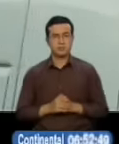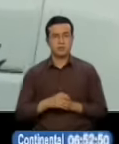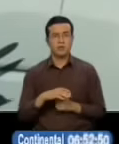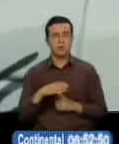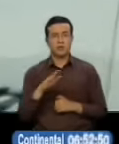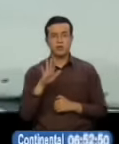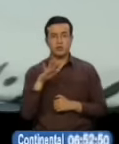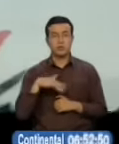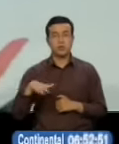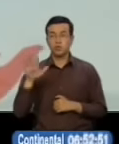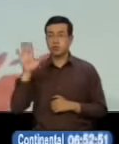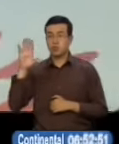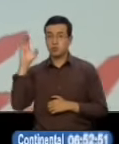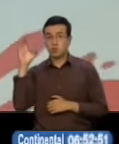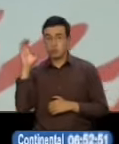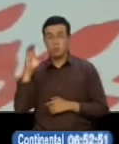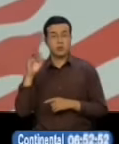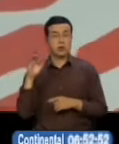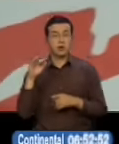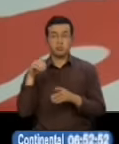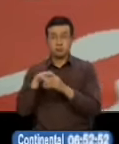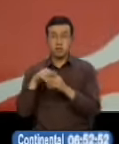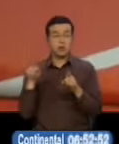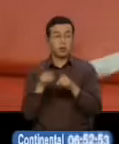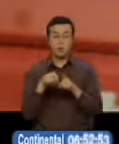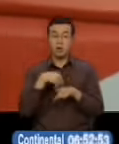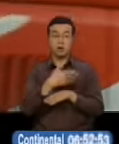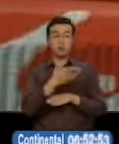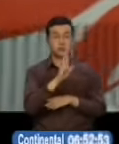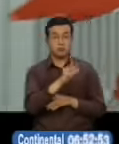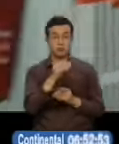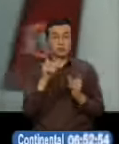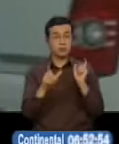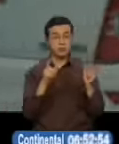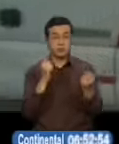de su feudo, sino también fuera de él.